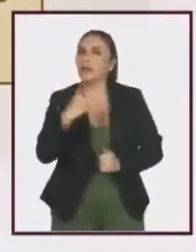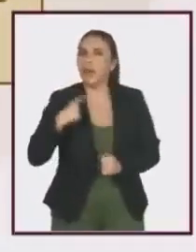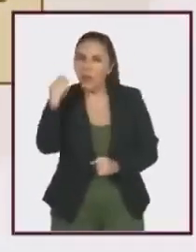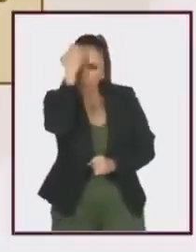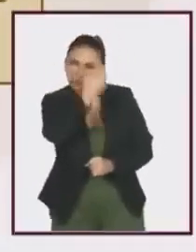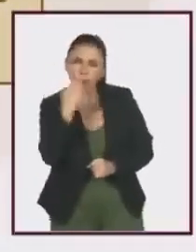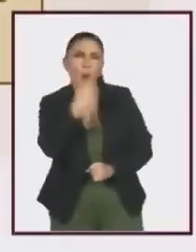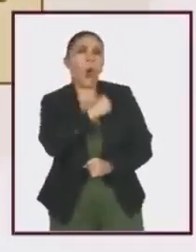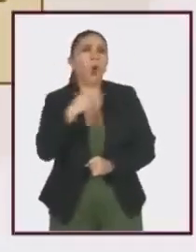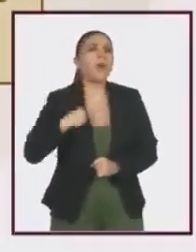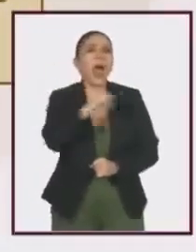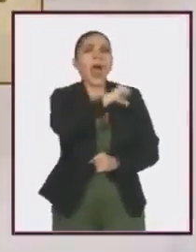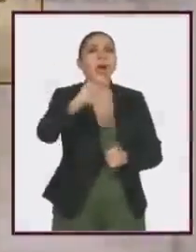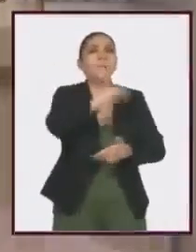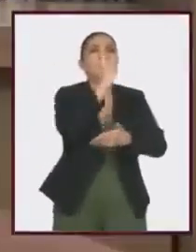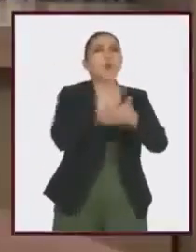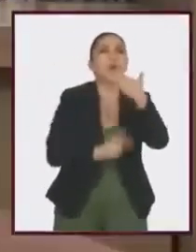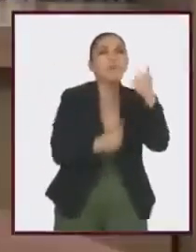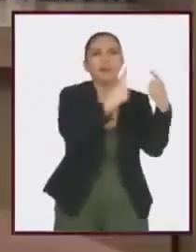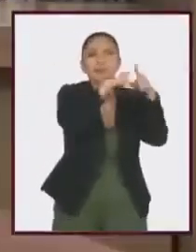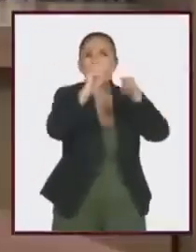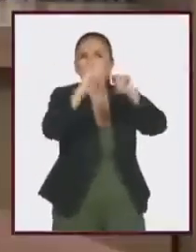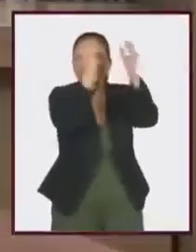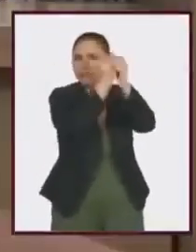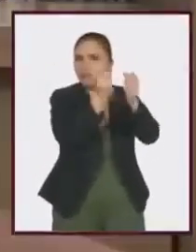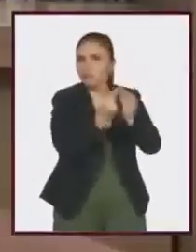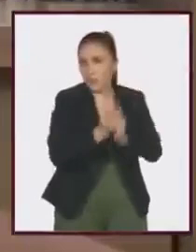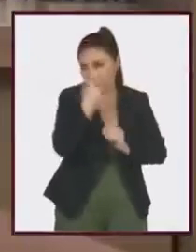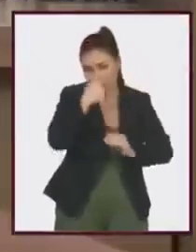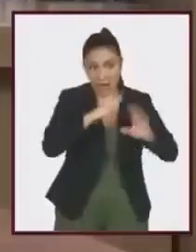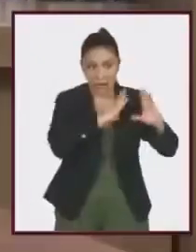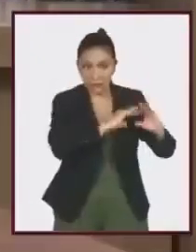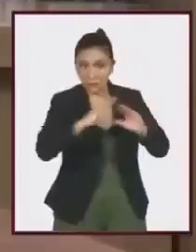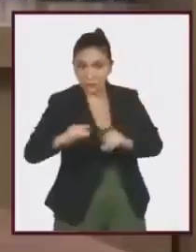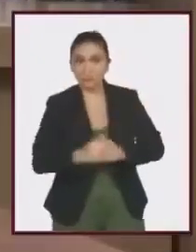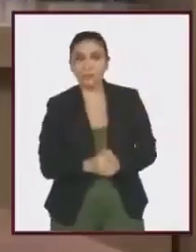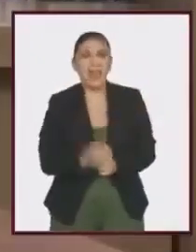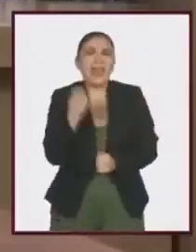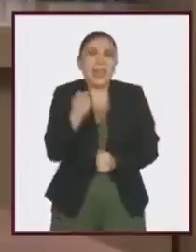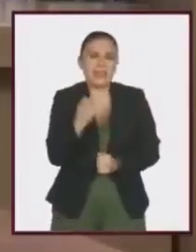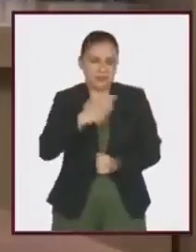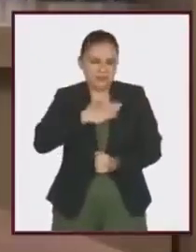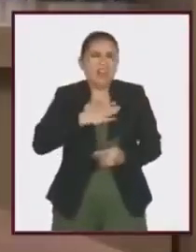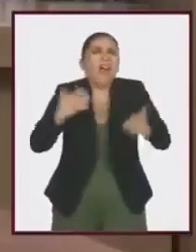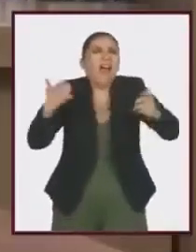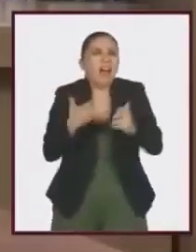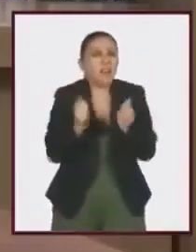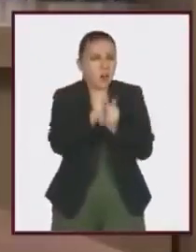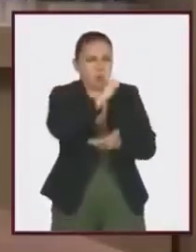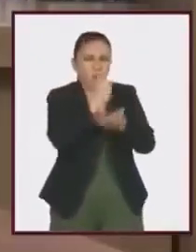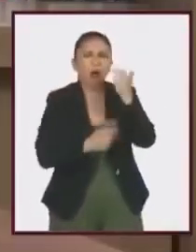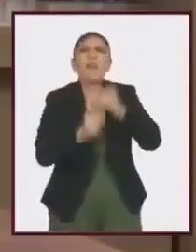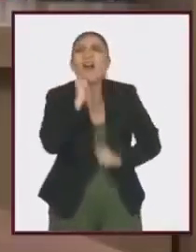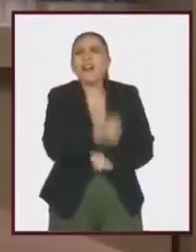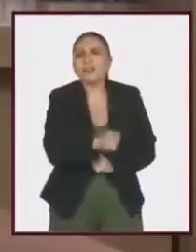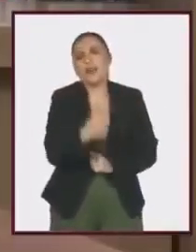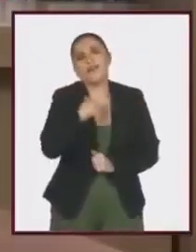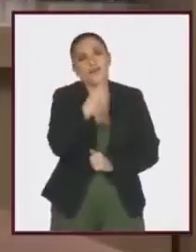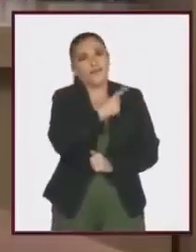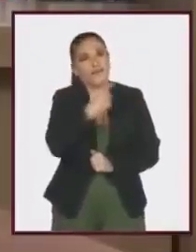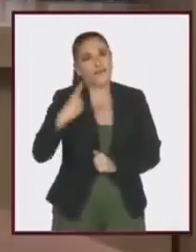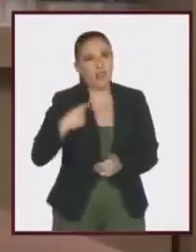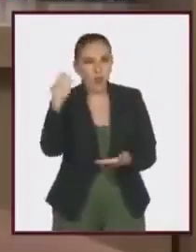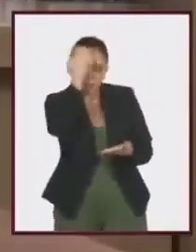los programas de estudio. Nosotros lo que vamos a hacer con estos programas sintéticos es